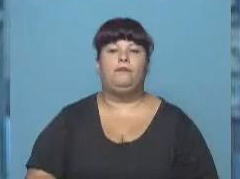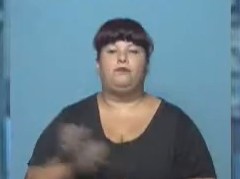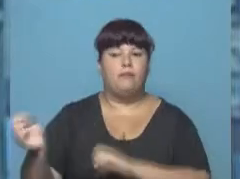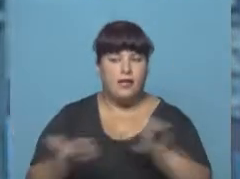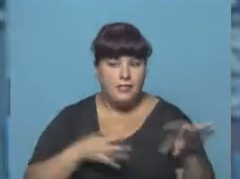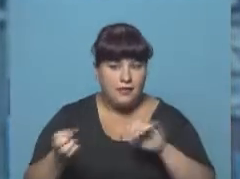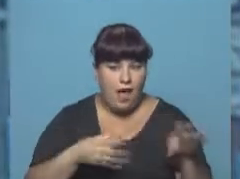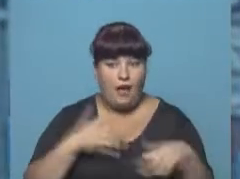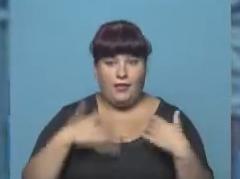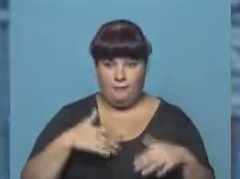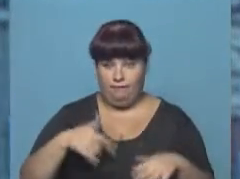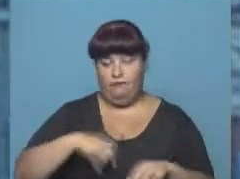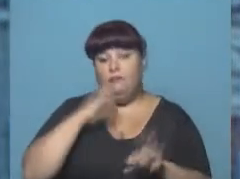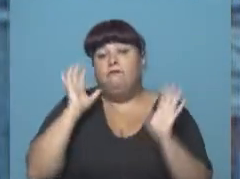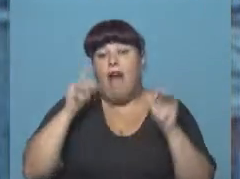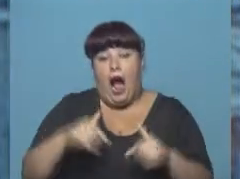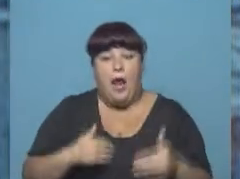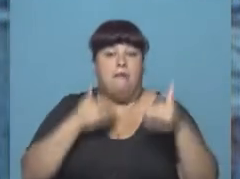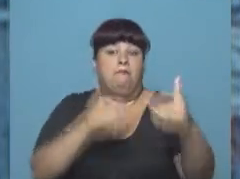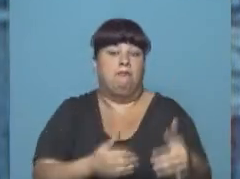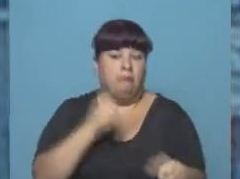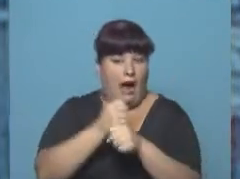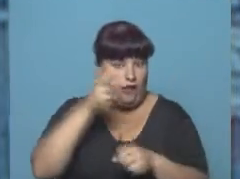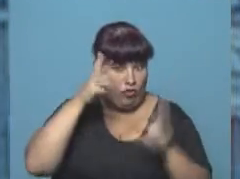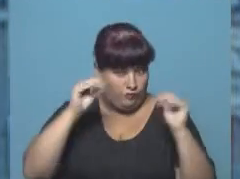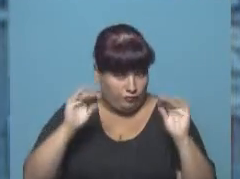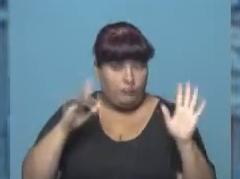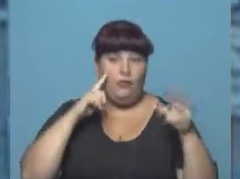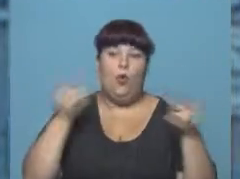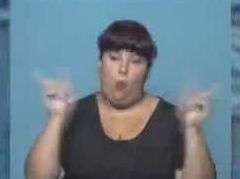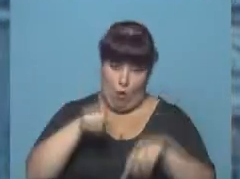desalojo que se extiende por lo menos ahora, la contemplación, hasta las 20 horas. Pero vamos a volver allí a San Telmo.